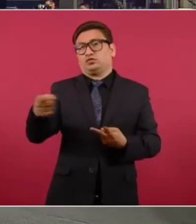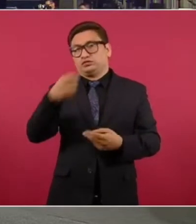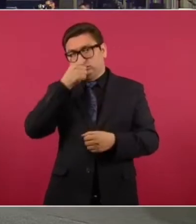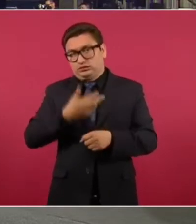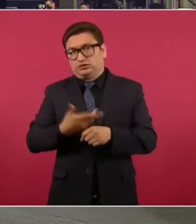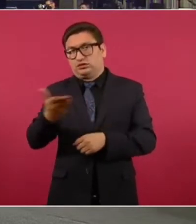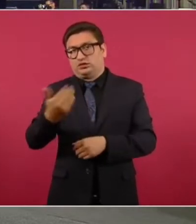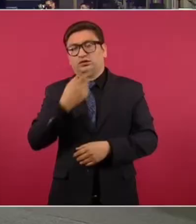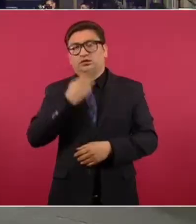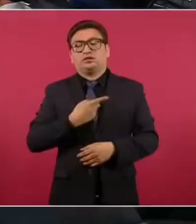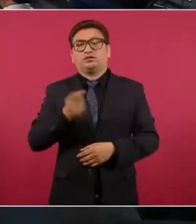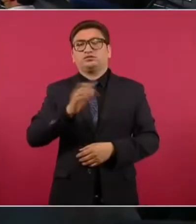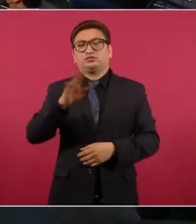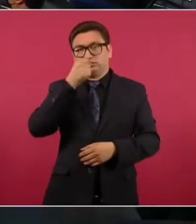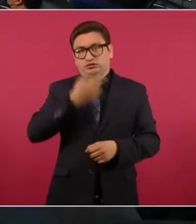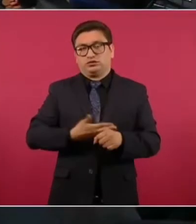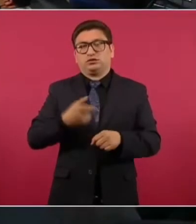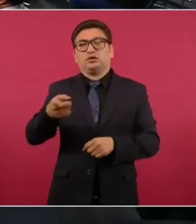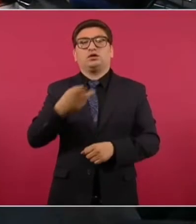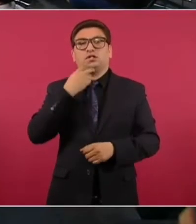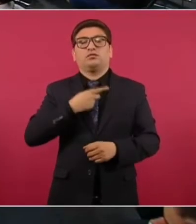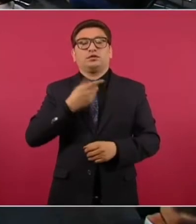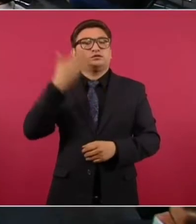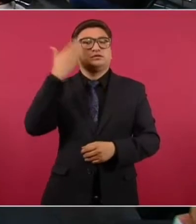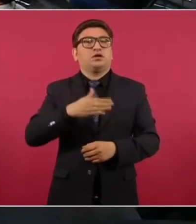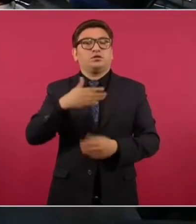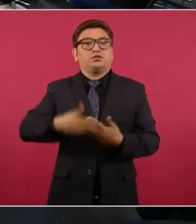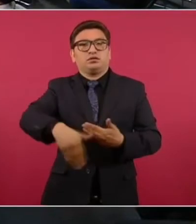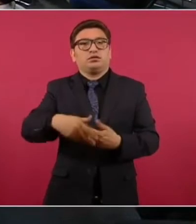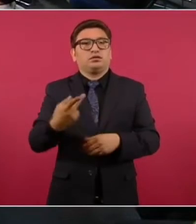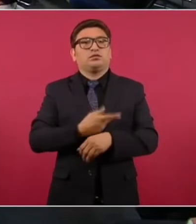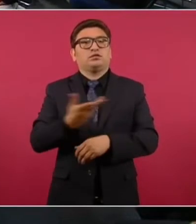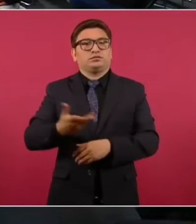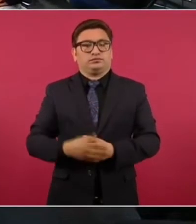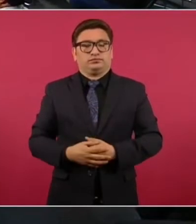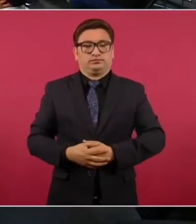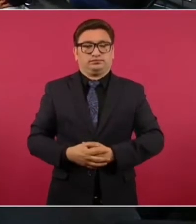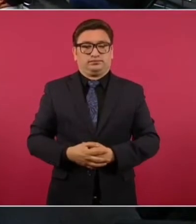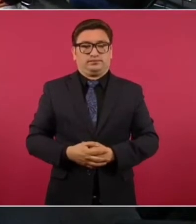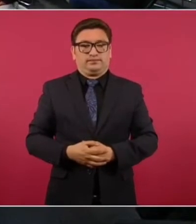secretario, subsecretario, para que nos pues sepamos qué va a pasar con el tema del Mijis.